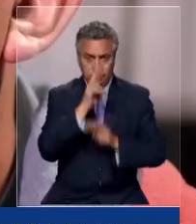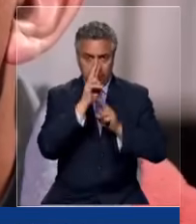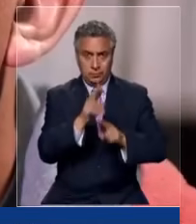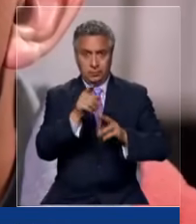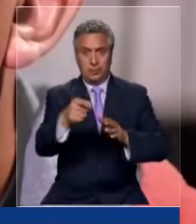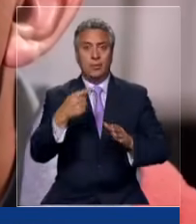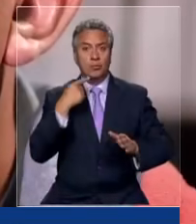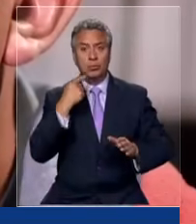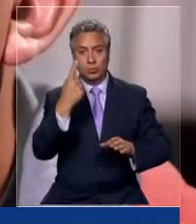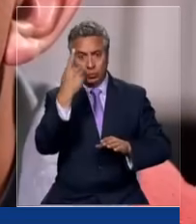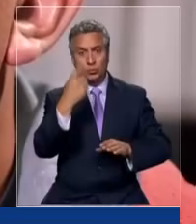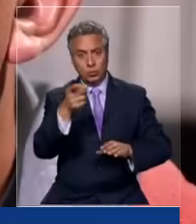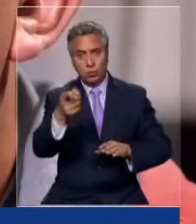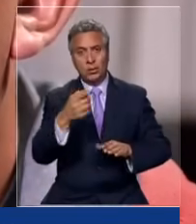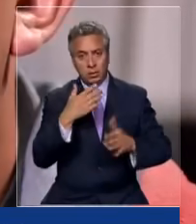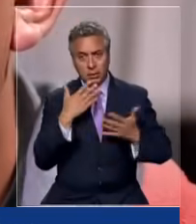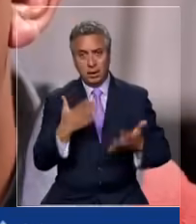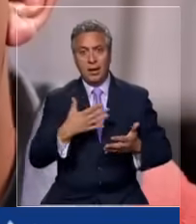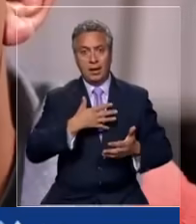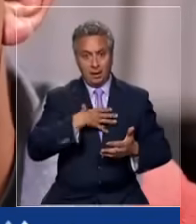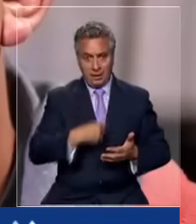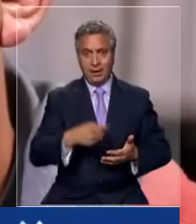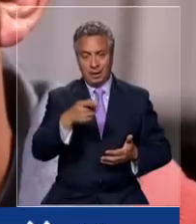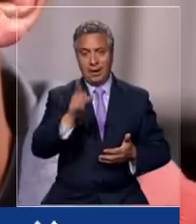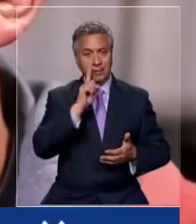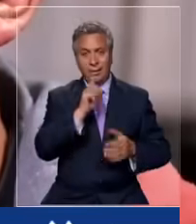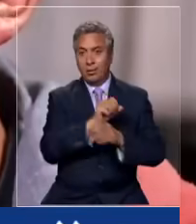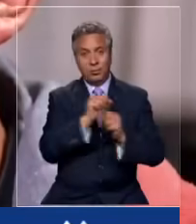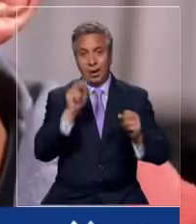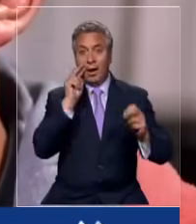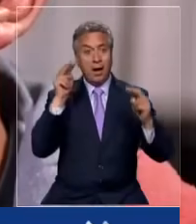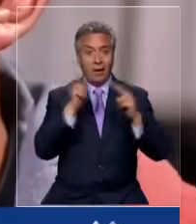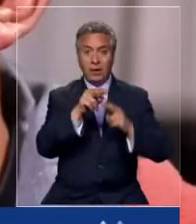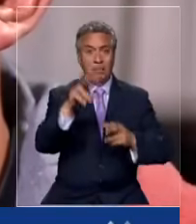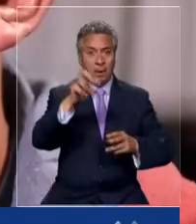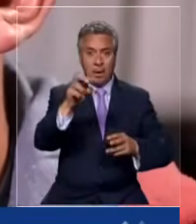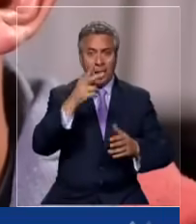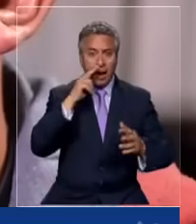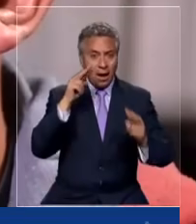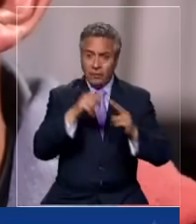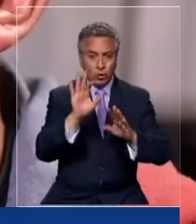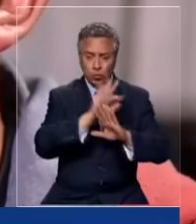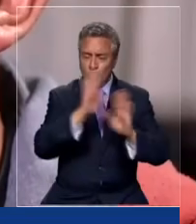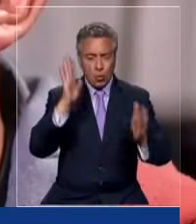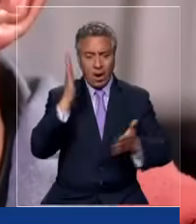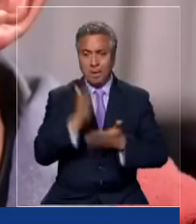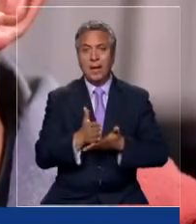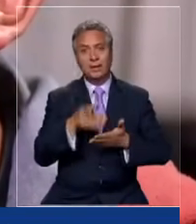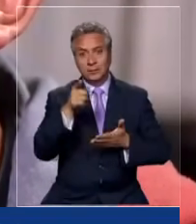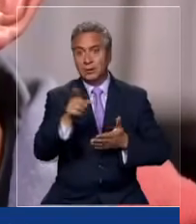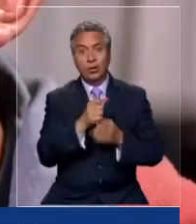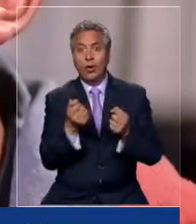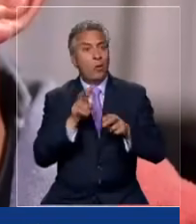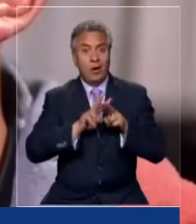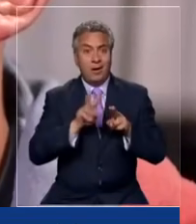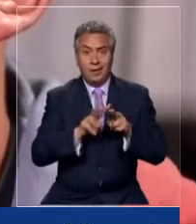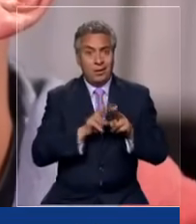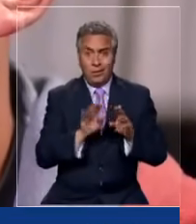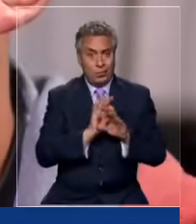tenga una hija a la cual ya no va a poder ver a su padre nunca más. Eso no se puede reparar con nada.